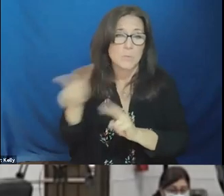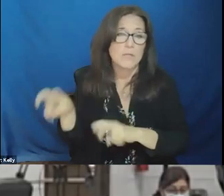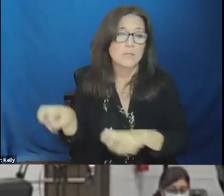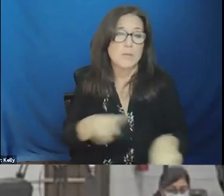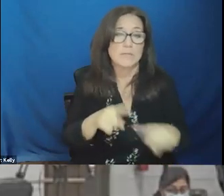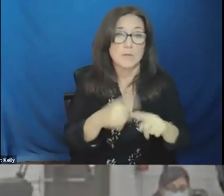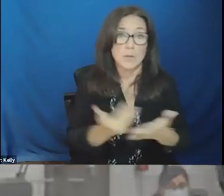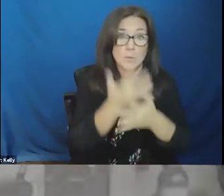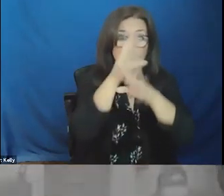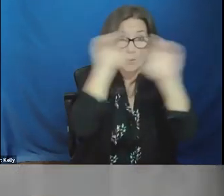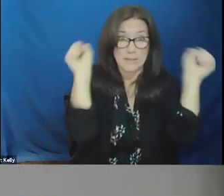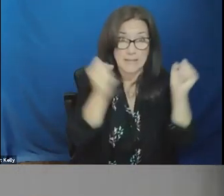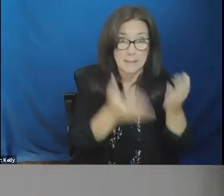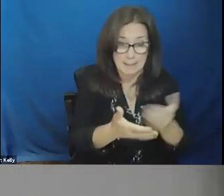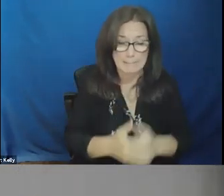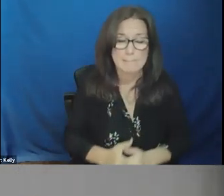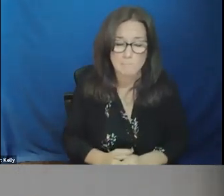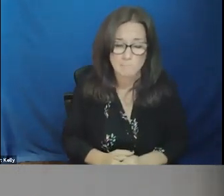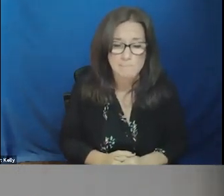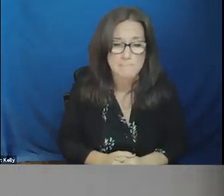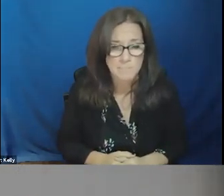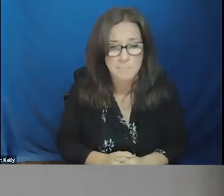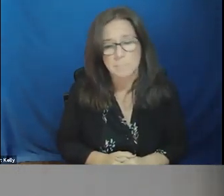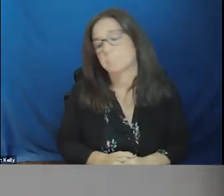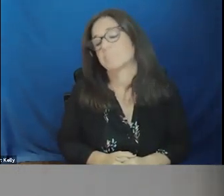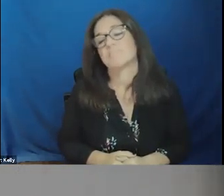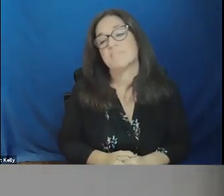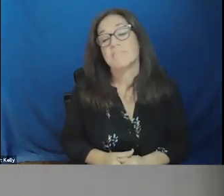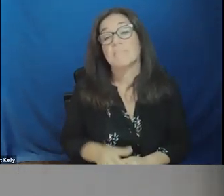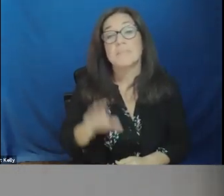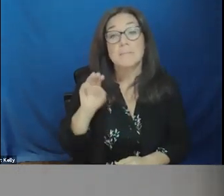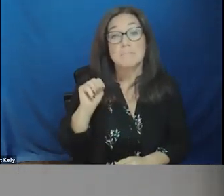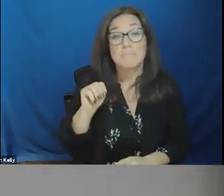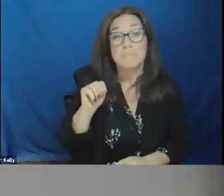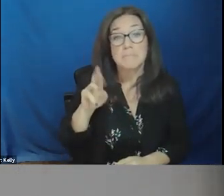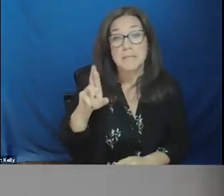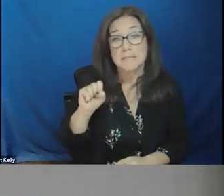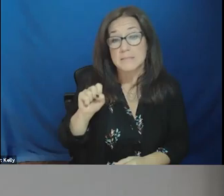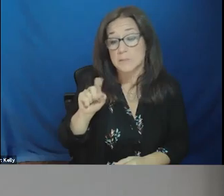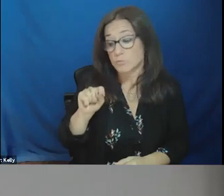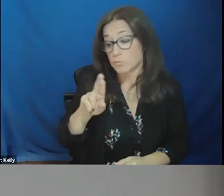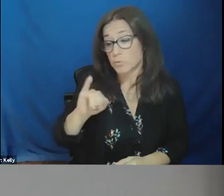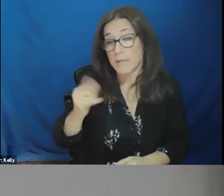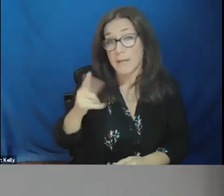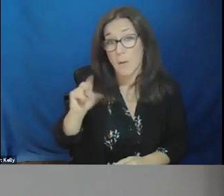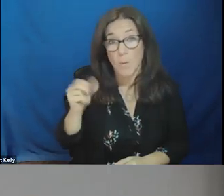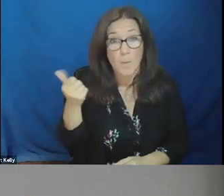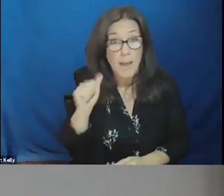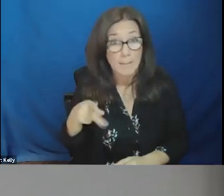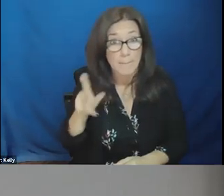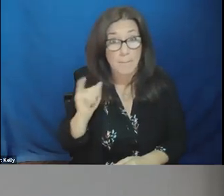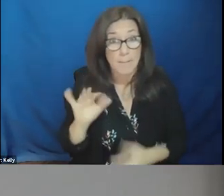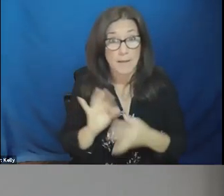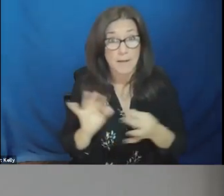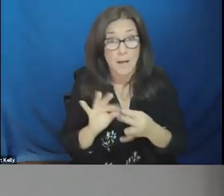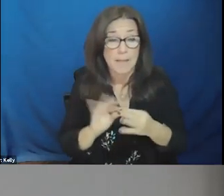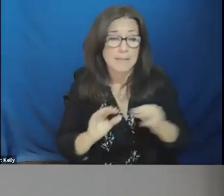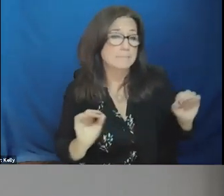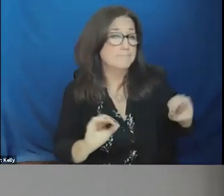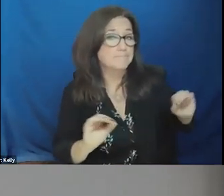damos la bienvenida a estos dos grandes grandes a estas dos grandes